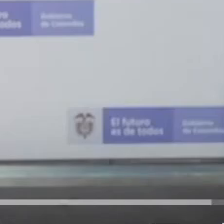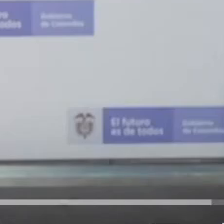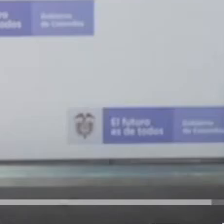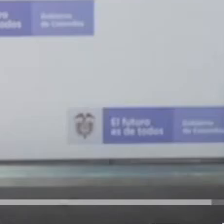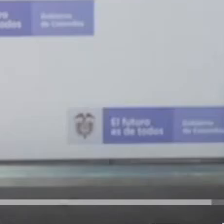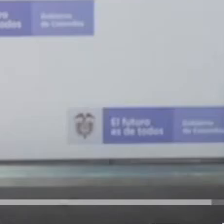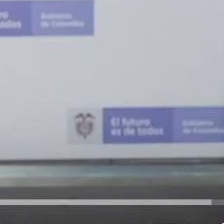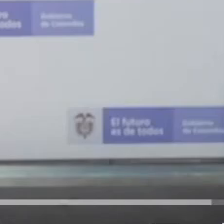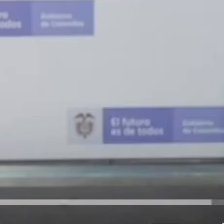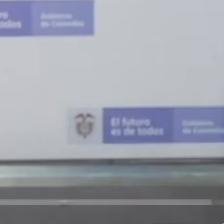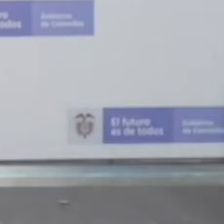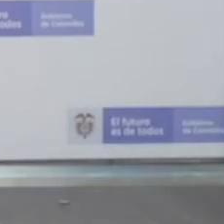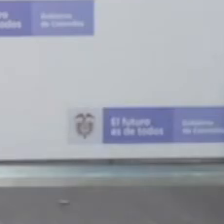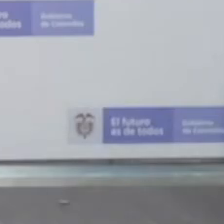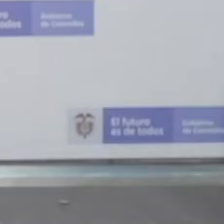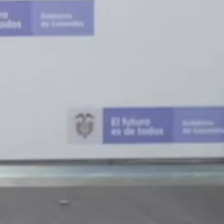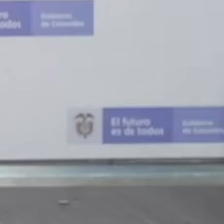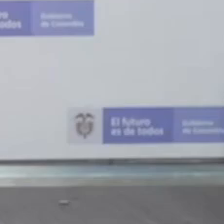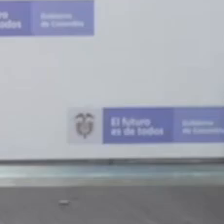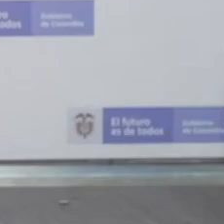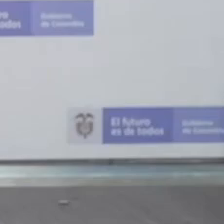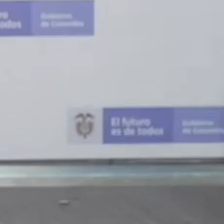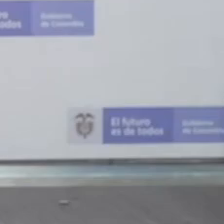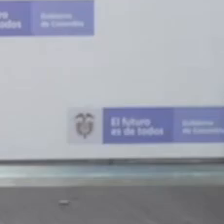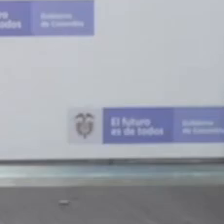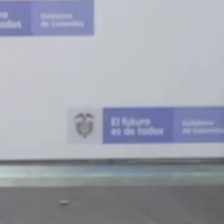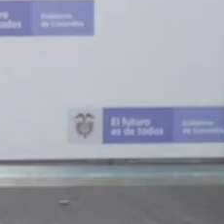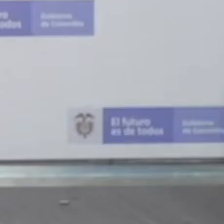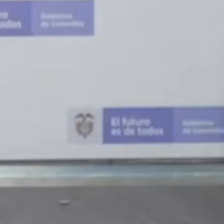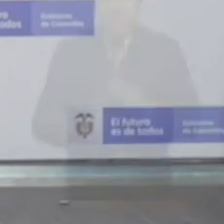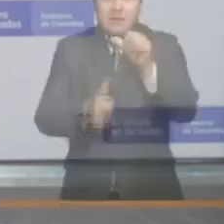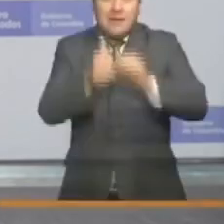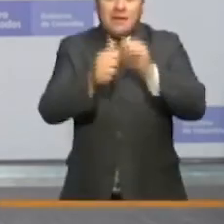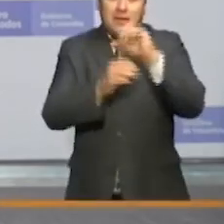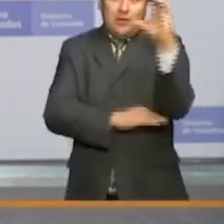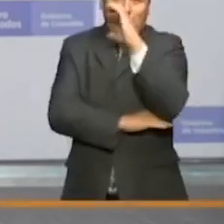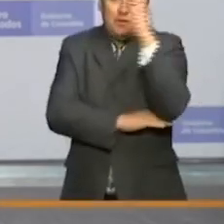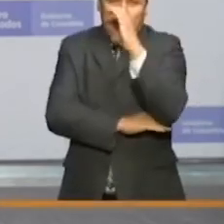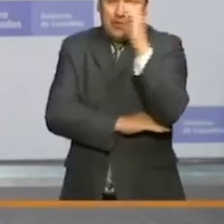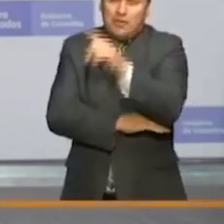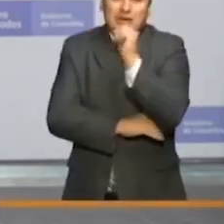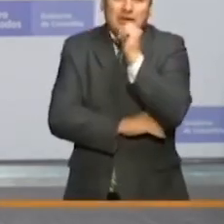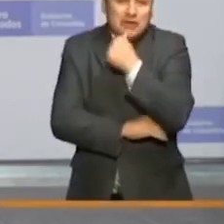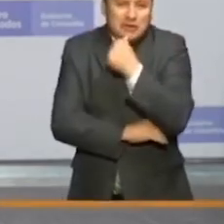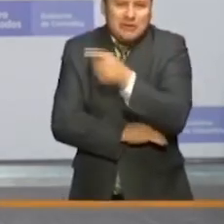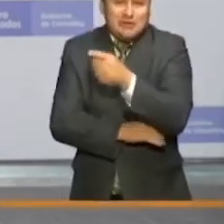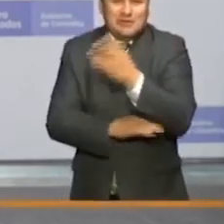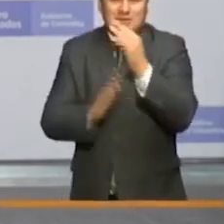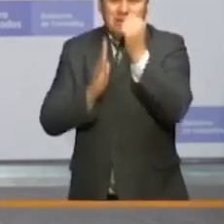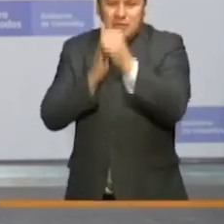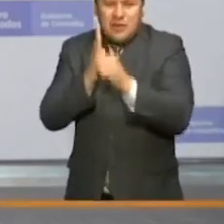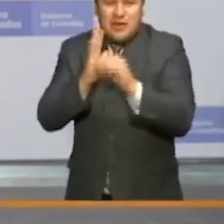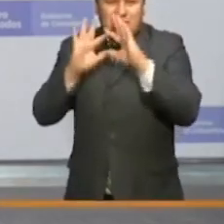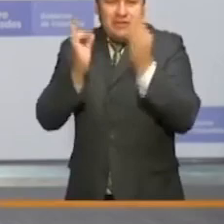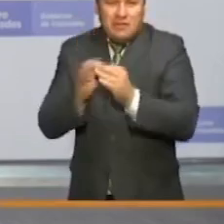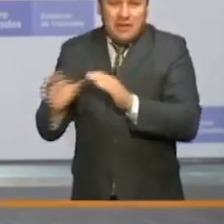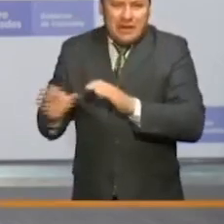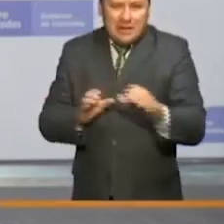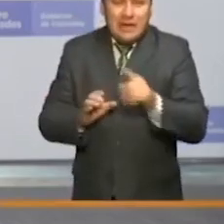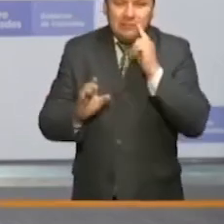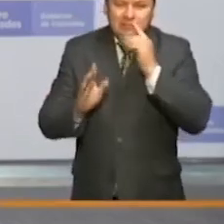garantizar los recursos para que cada uno de los colombianos más vulnerables los que están en programas como familias en acción